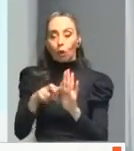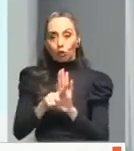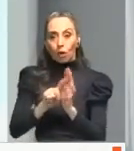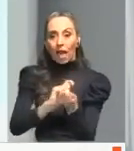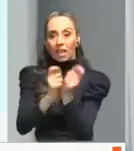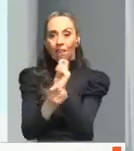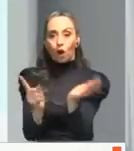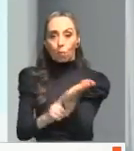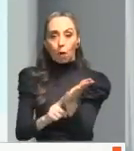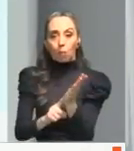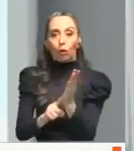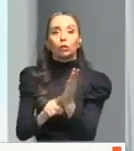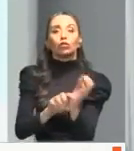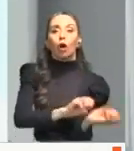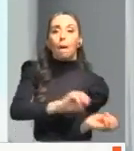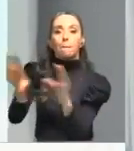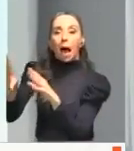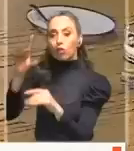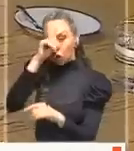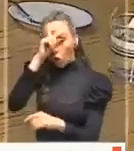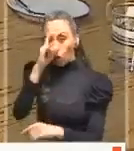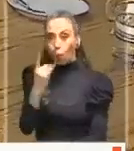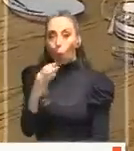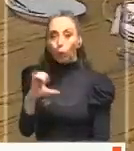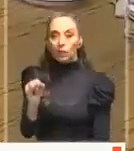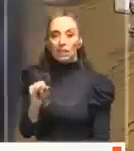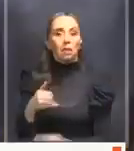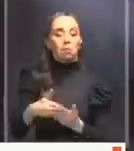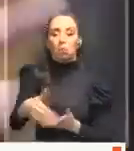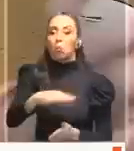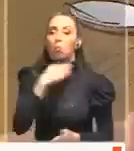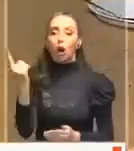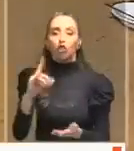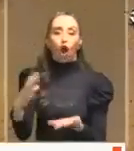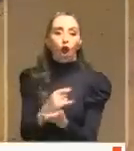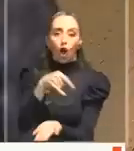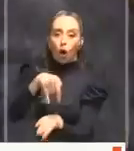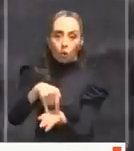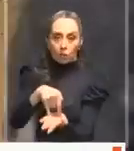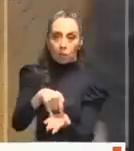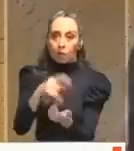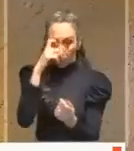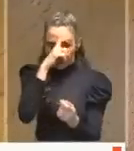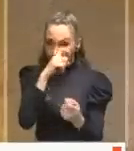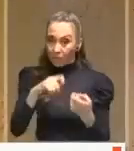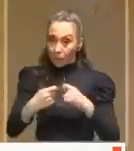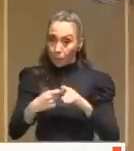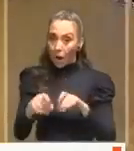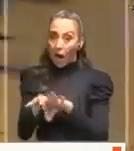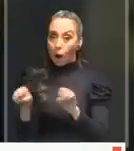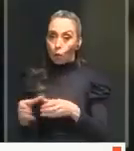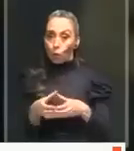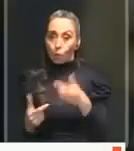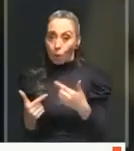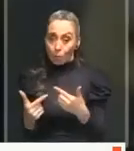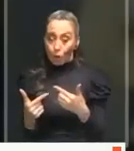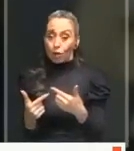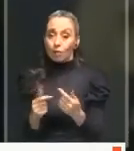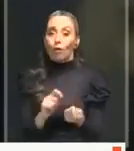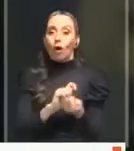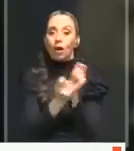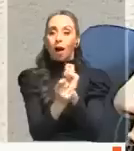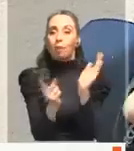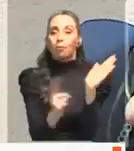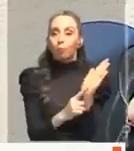a ser declarada clínicamente muerta. Clima adverso para un acuerdo con la oposición en materia tributaria, a la que se suma la tensión entre